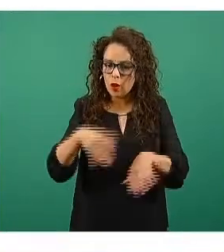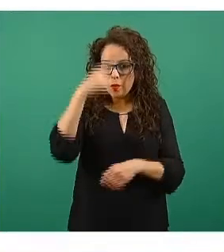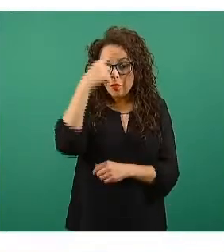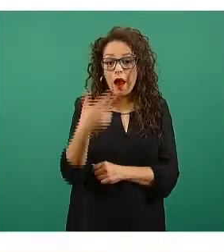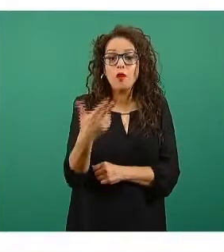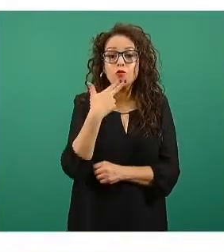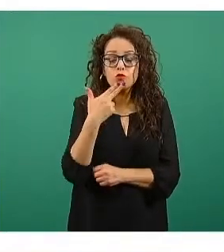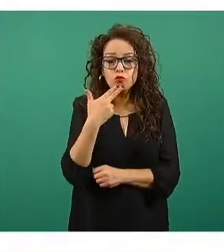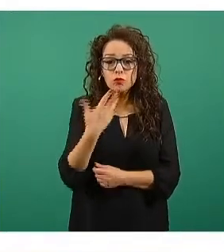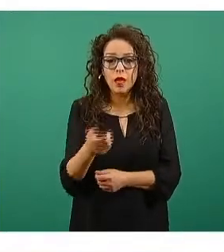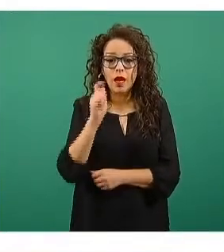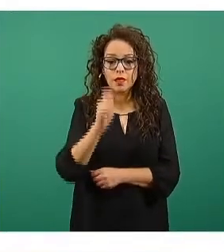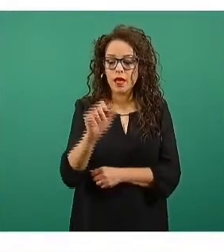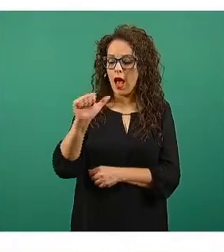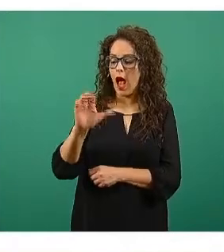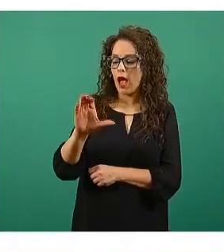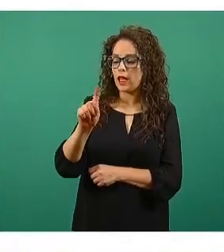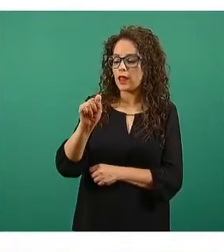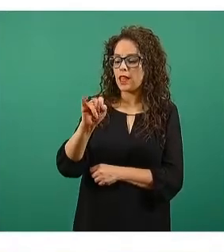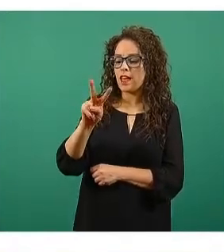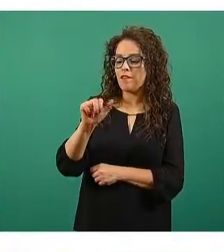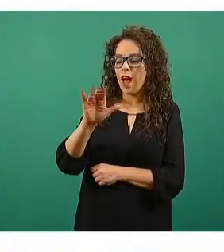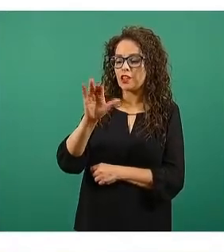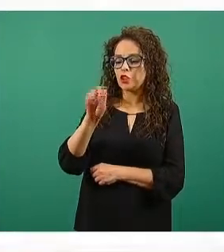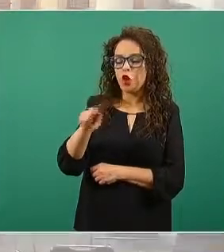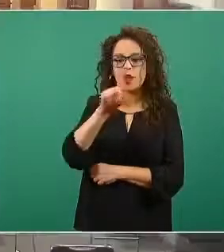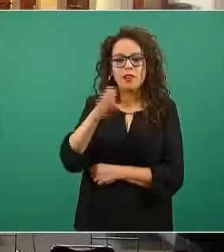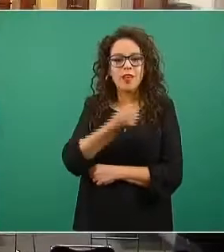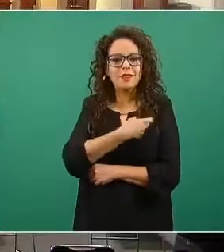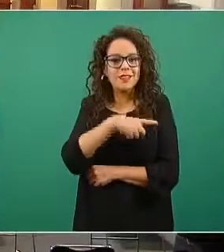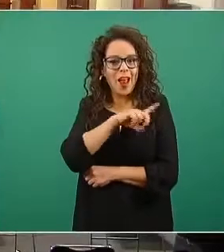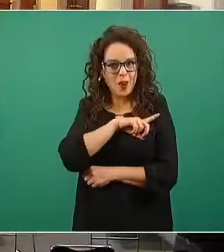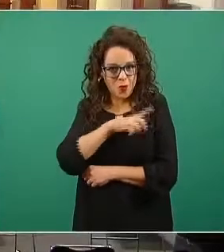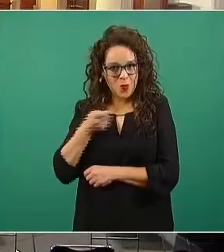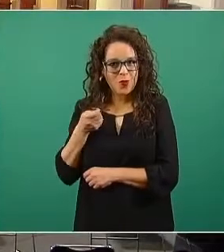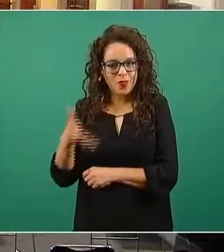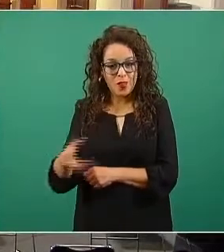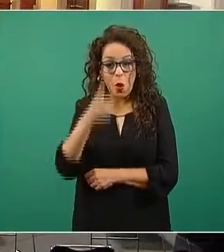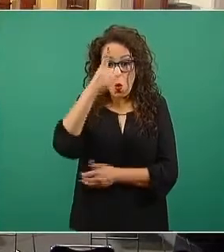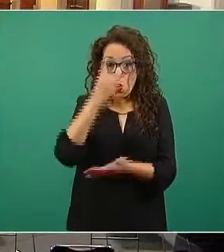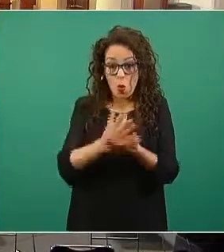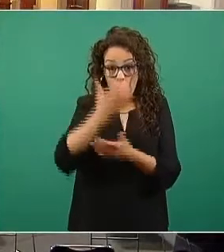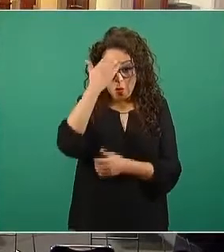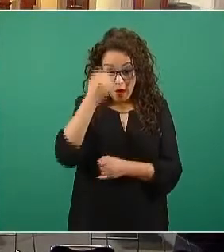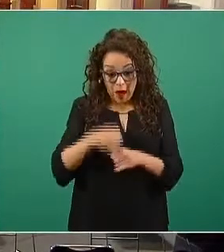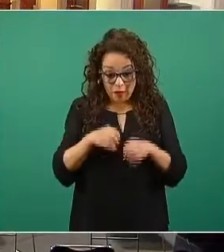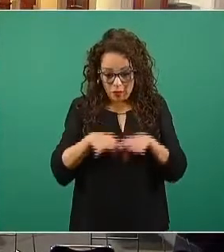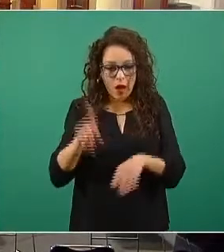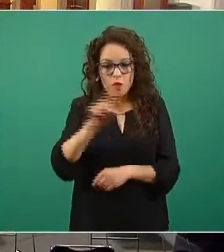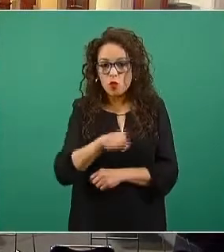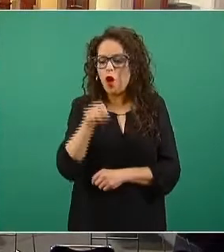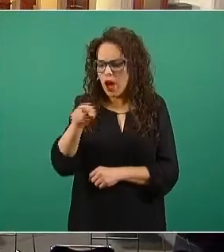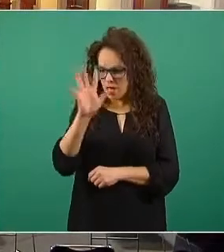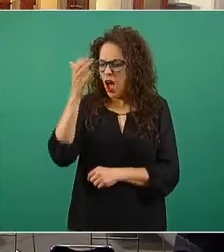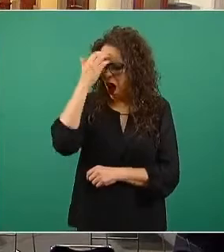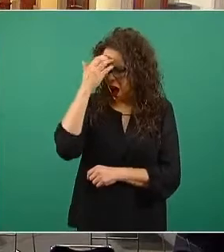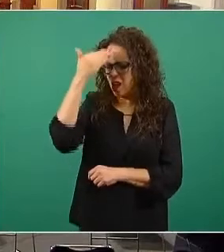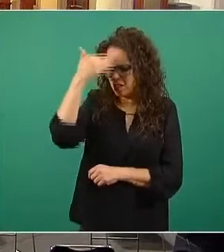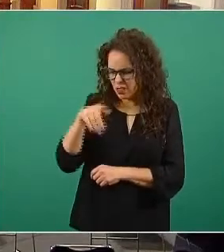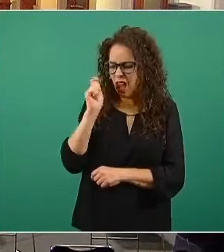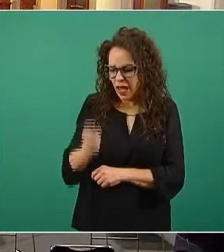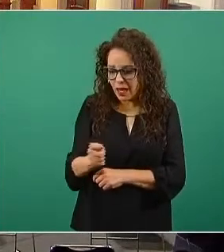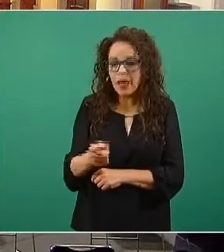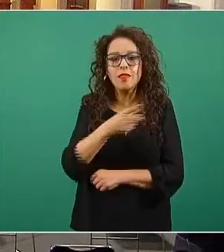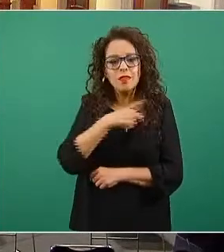que se conoce como activación en salud, que no es nada más conocer la información, sino hacer algo con esa información para proteger